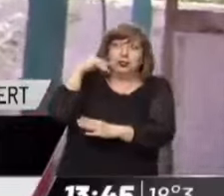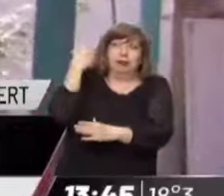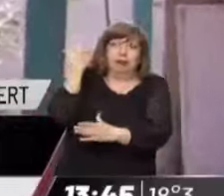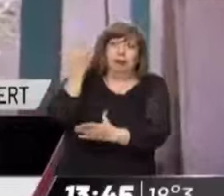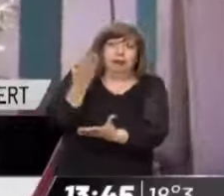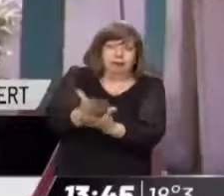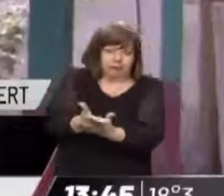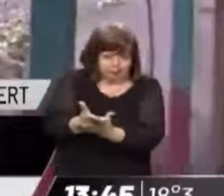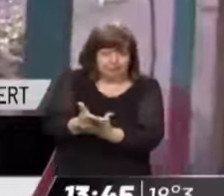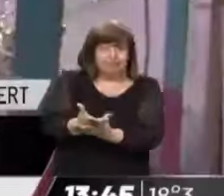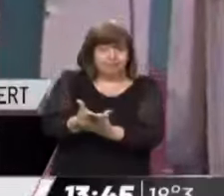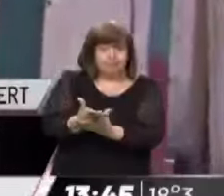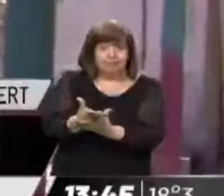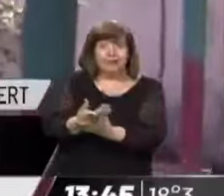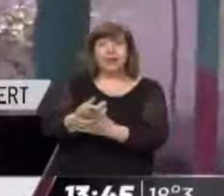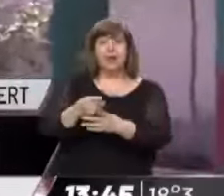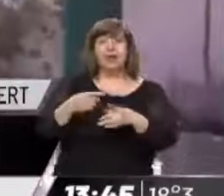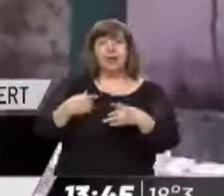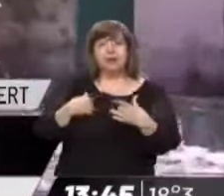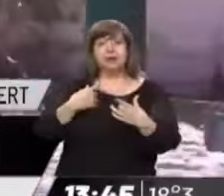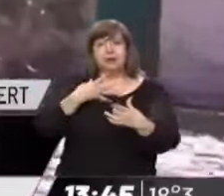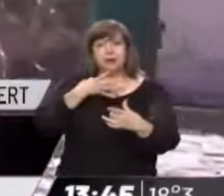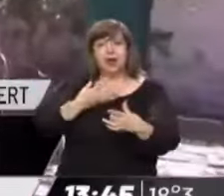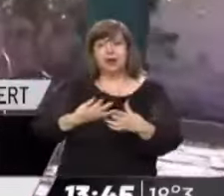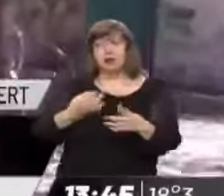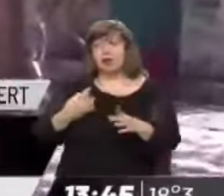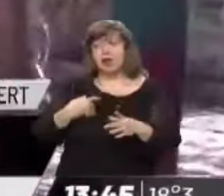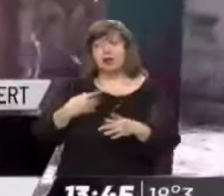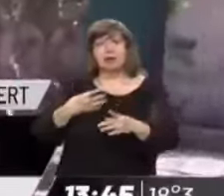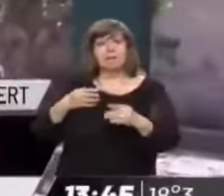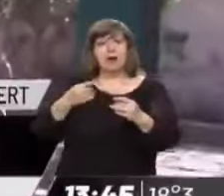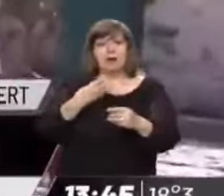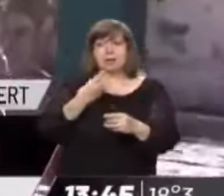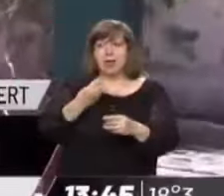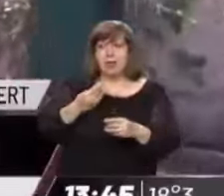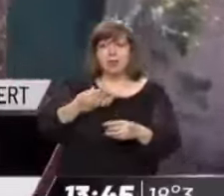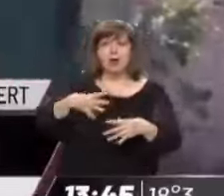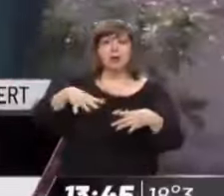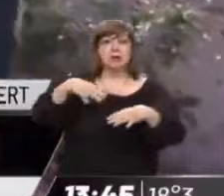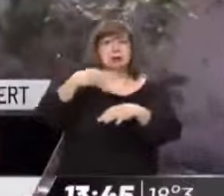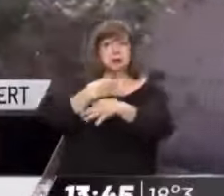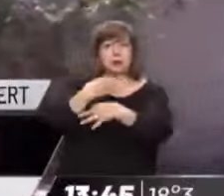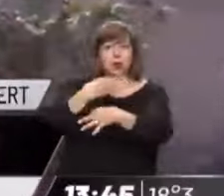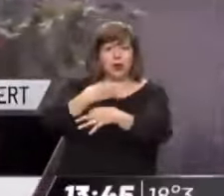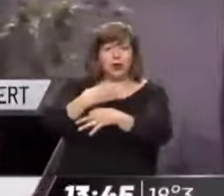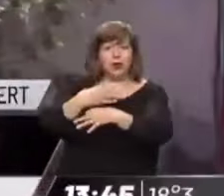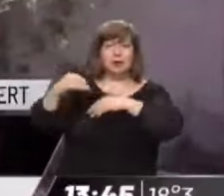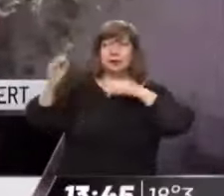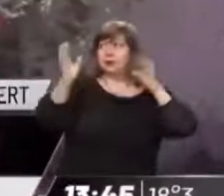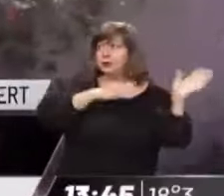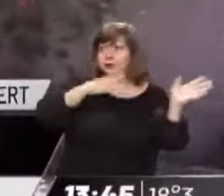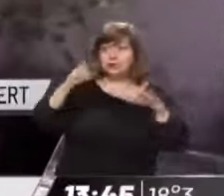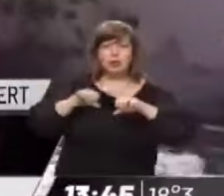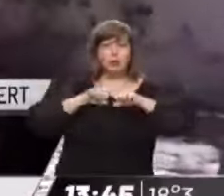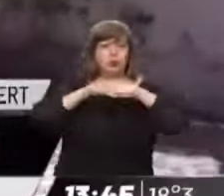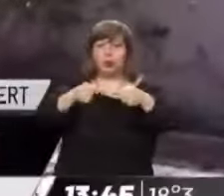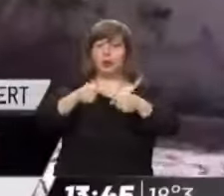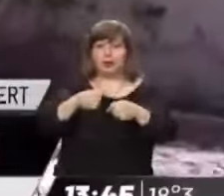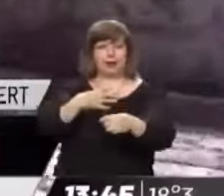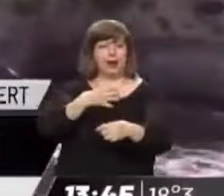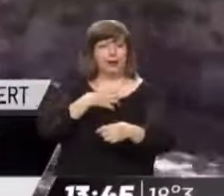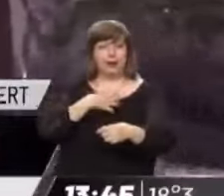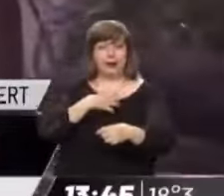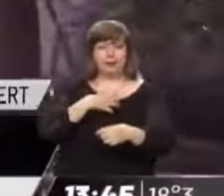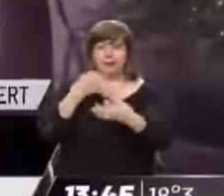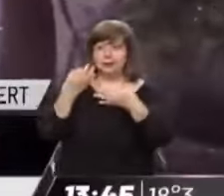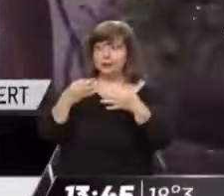clases por miedo a lo que pase Y es justamente esto que que digamos Puede ocurrir en horario de clases y las clases no están suspendidas sobre